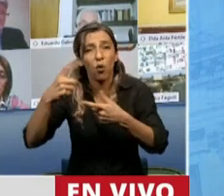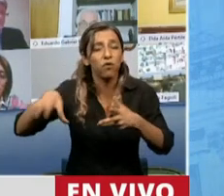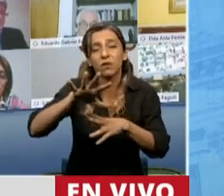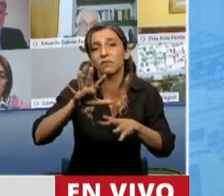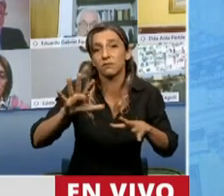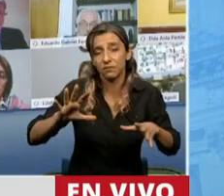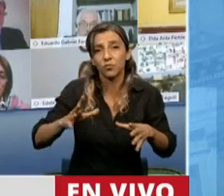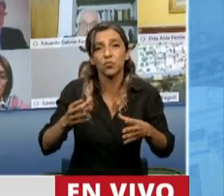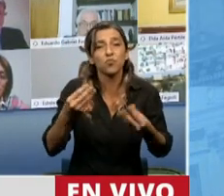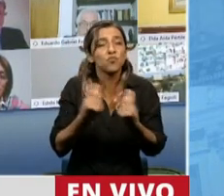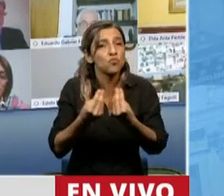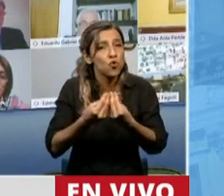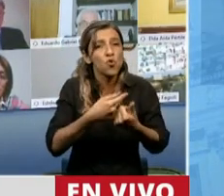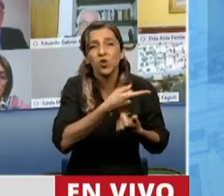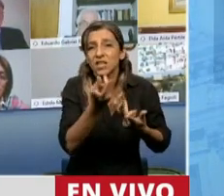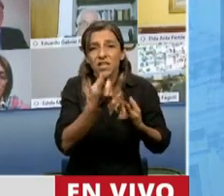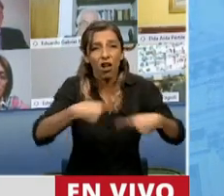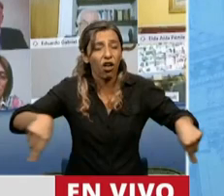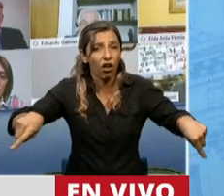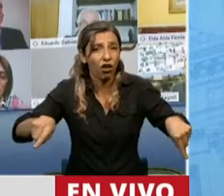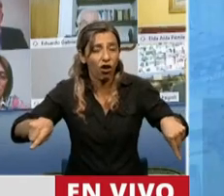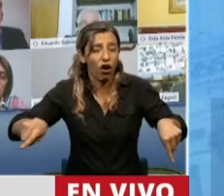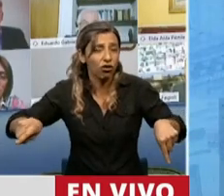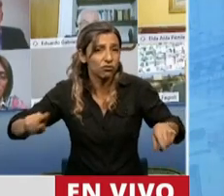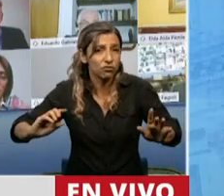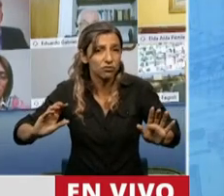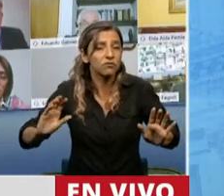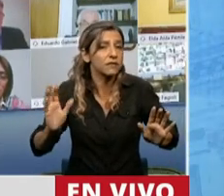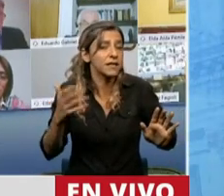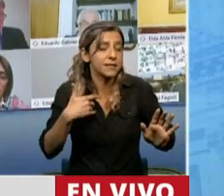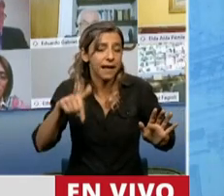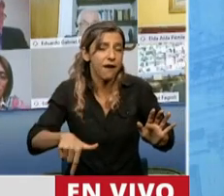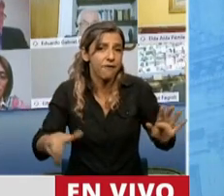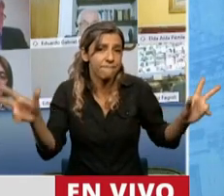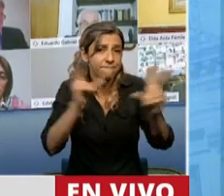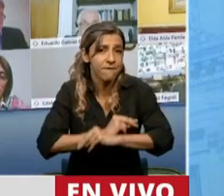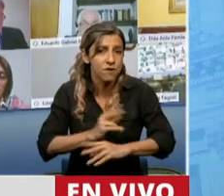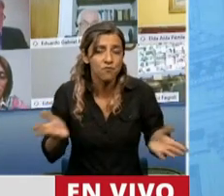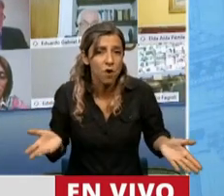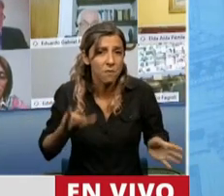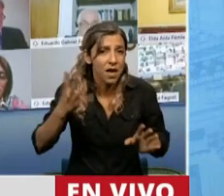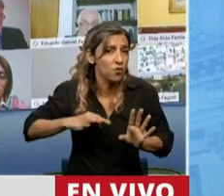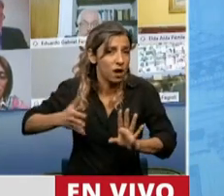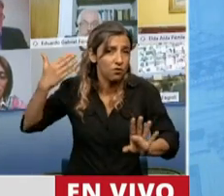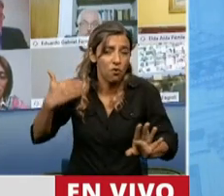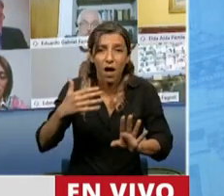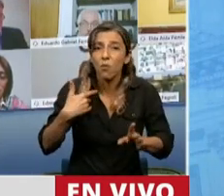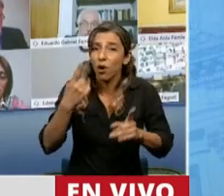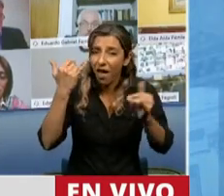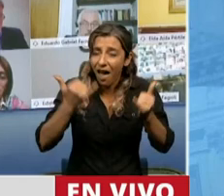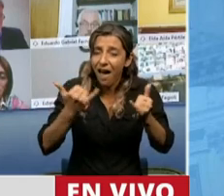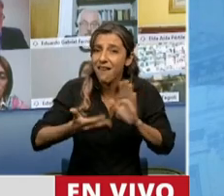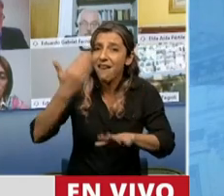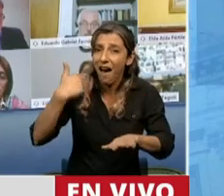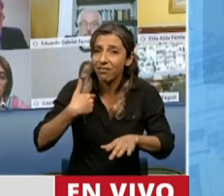haciendo esos seguimientos de los pibes y pibas que lamentablemente tenían alto nivel de plomo en su